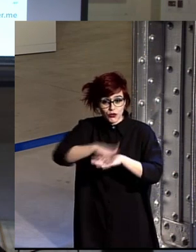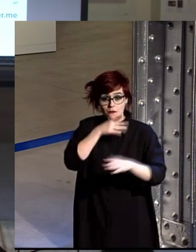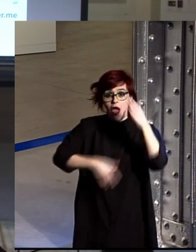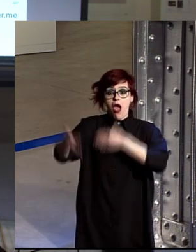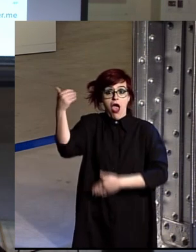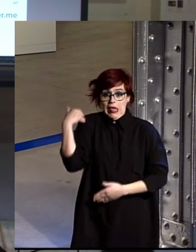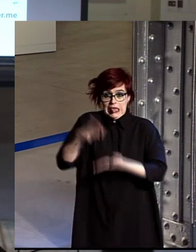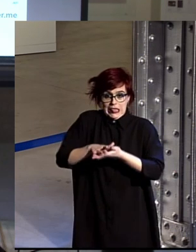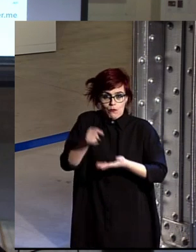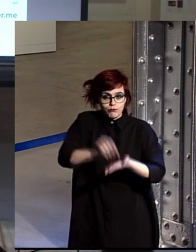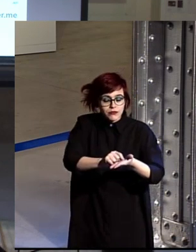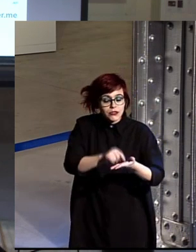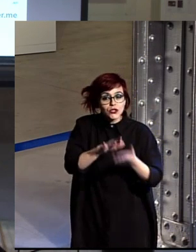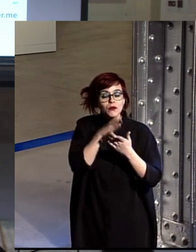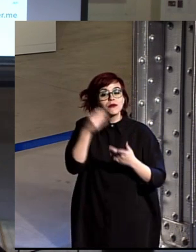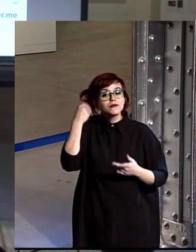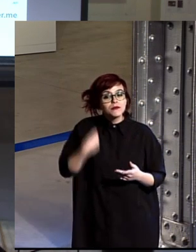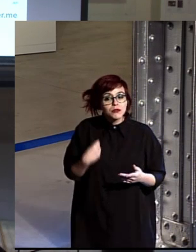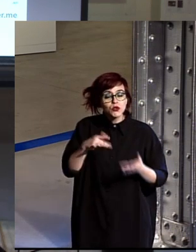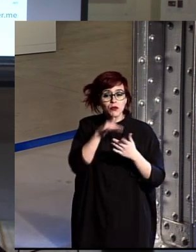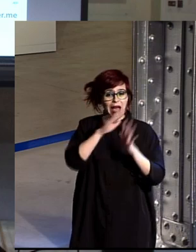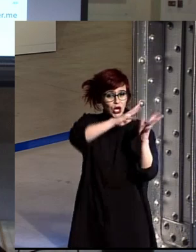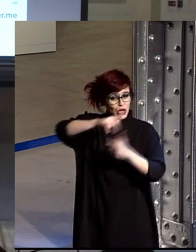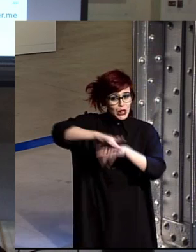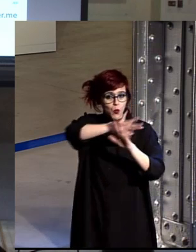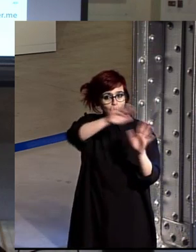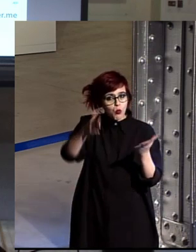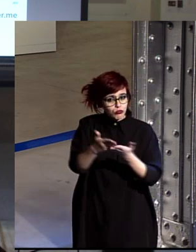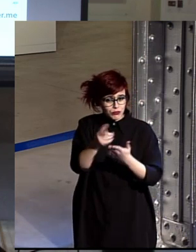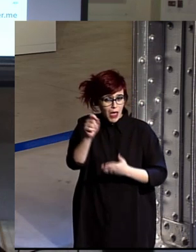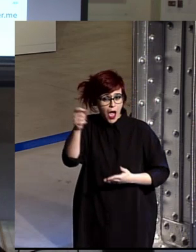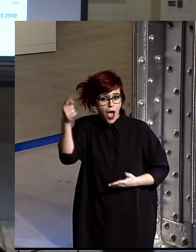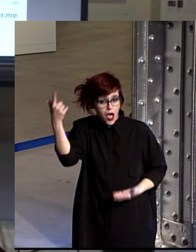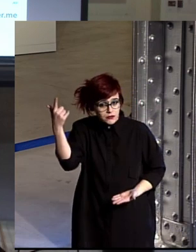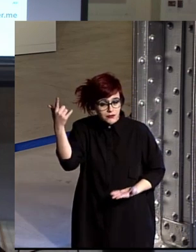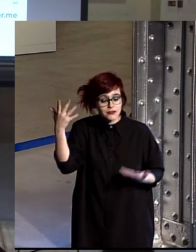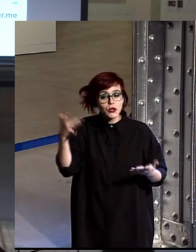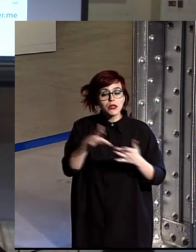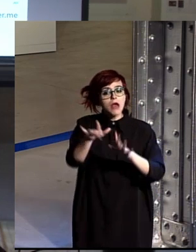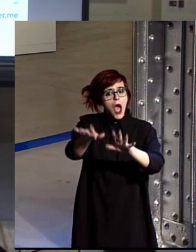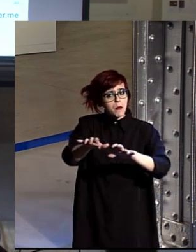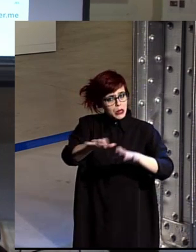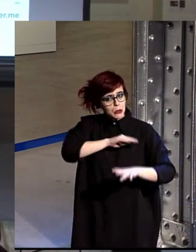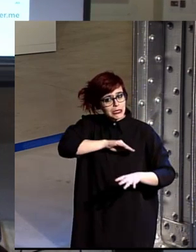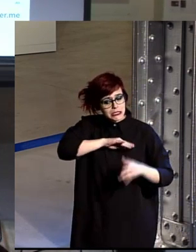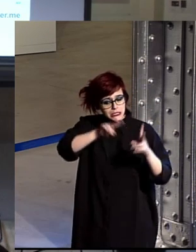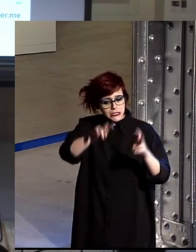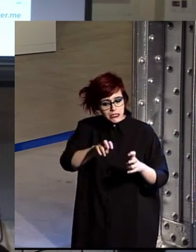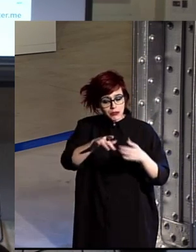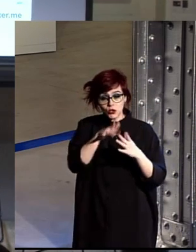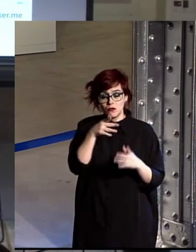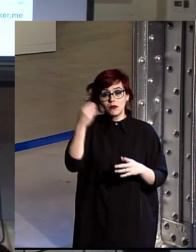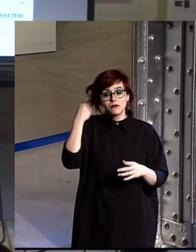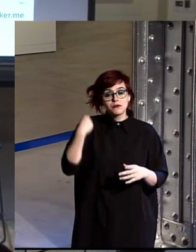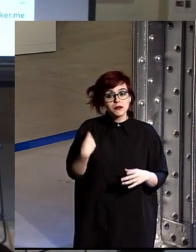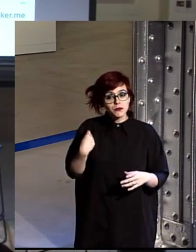ayer y ha sido noticia en todos los telediarios del mundo. Hemos aprendido mucho más, resulta que el hospedador